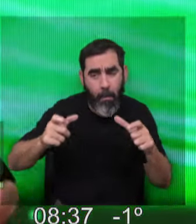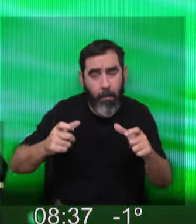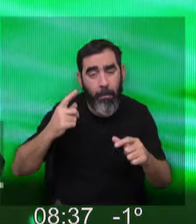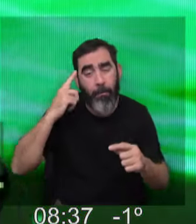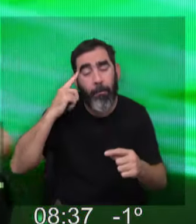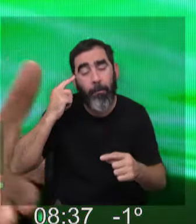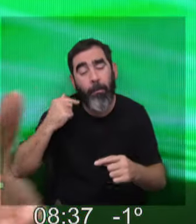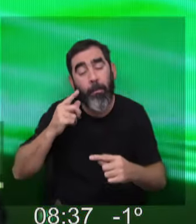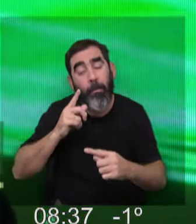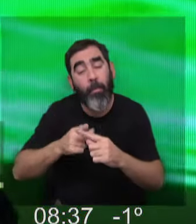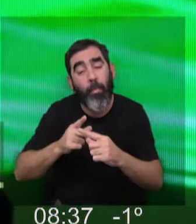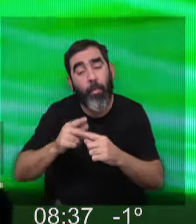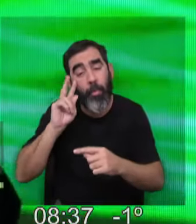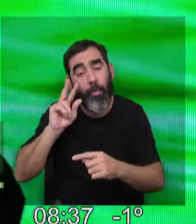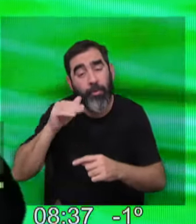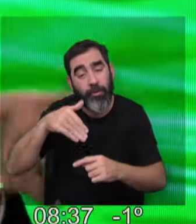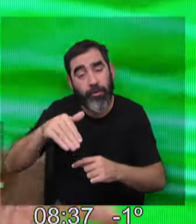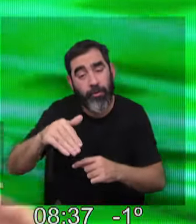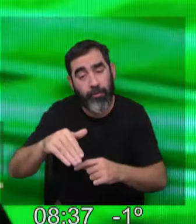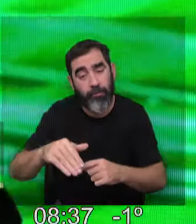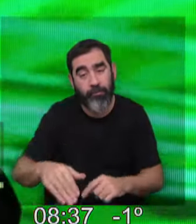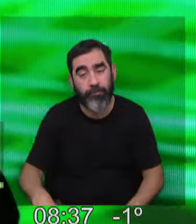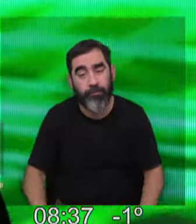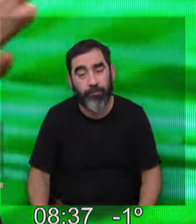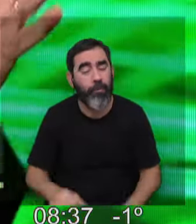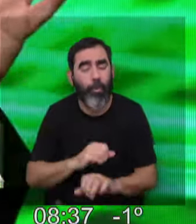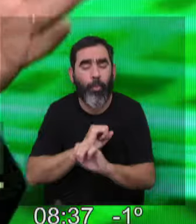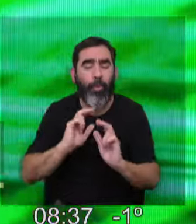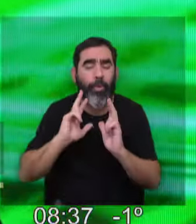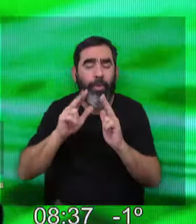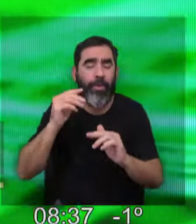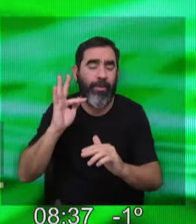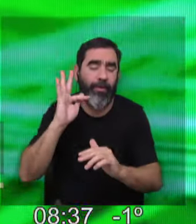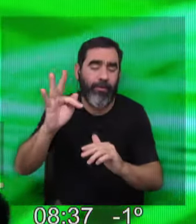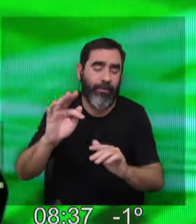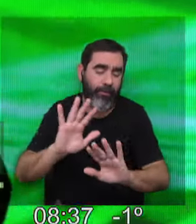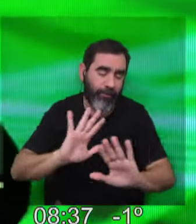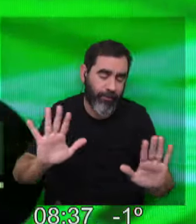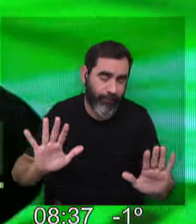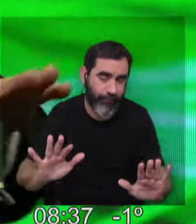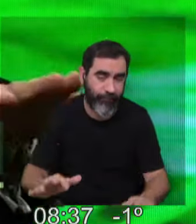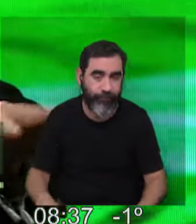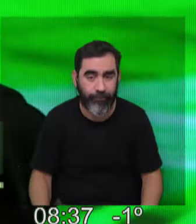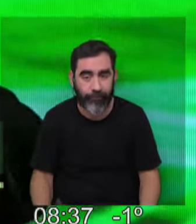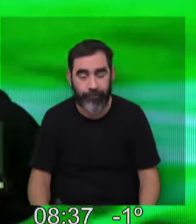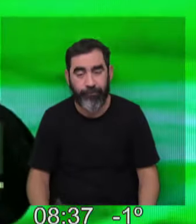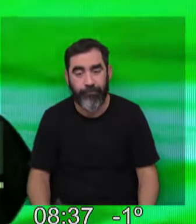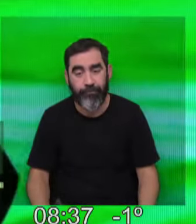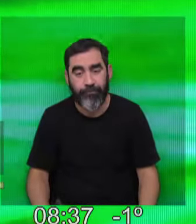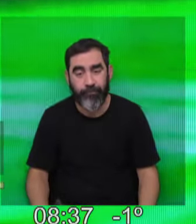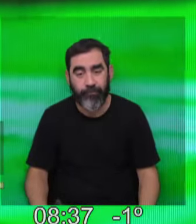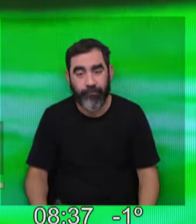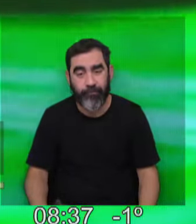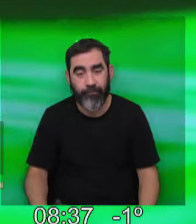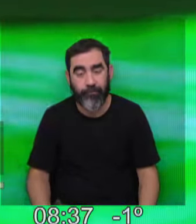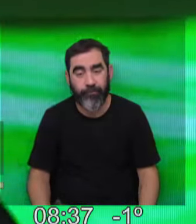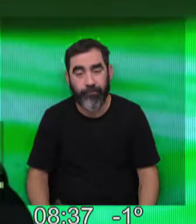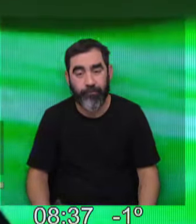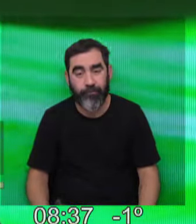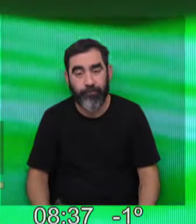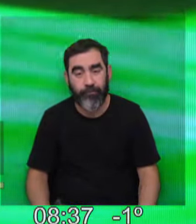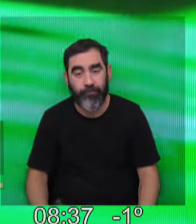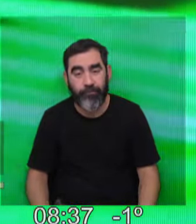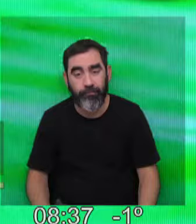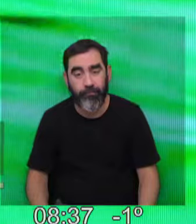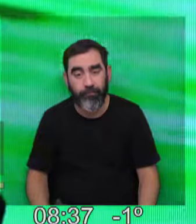optimismo. Hacer pronóstico ya sabemos que es muy falible, aún